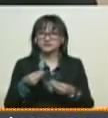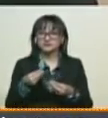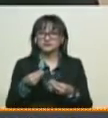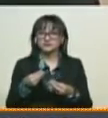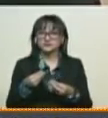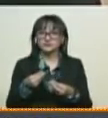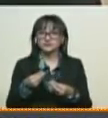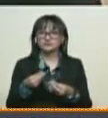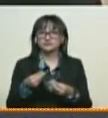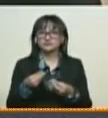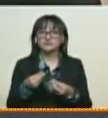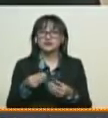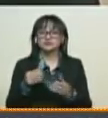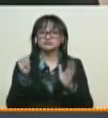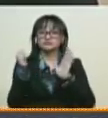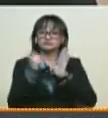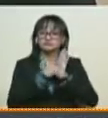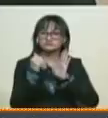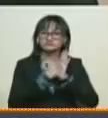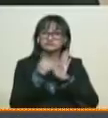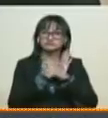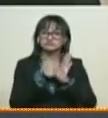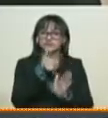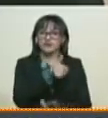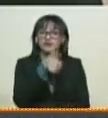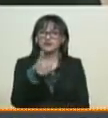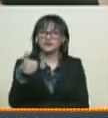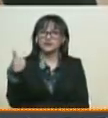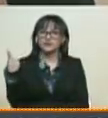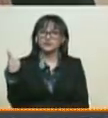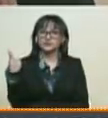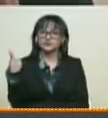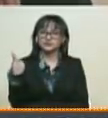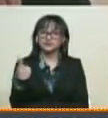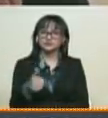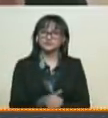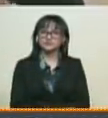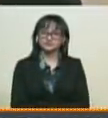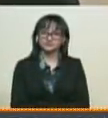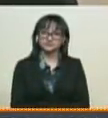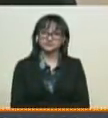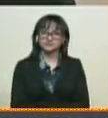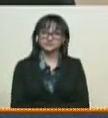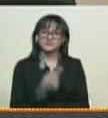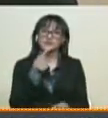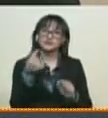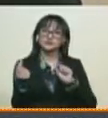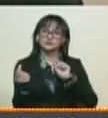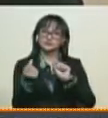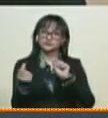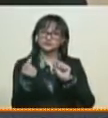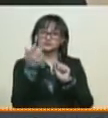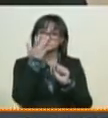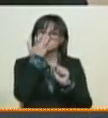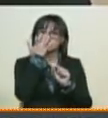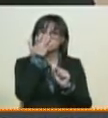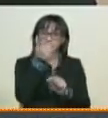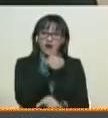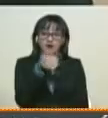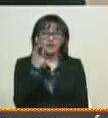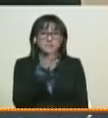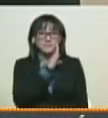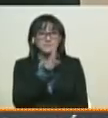qué? Para tocar puerta a puerta, para conversar con cada